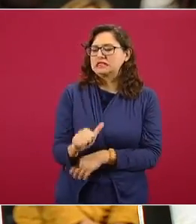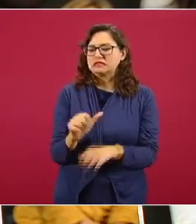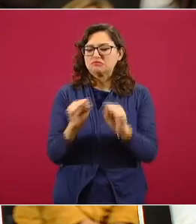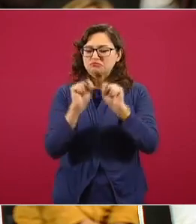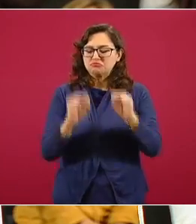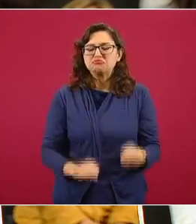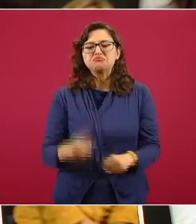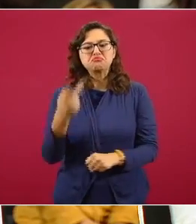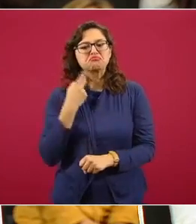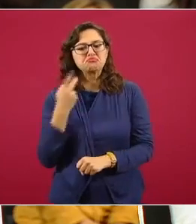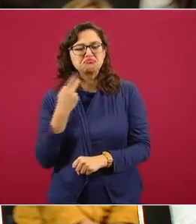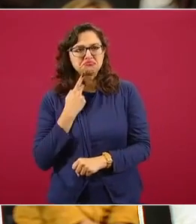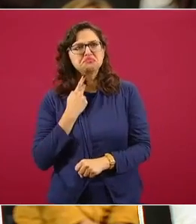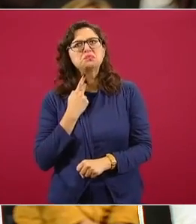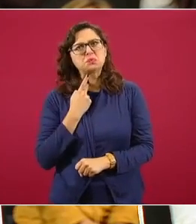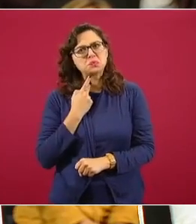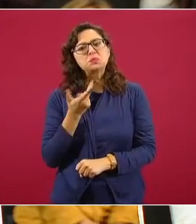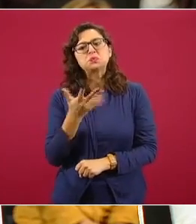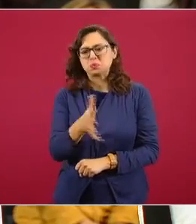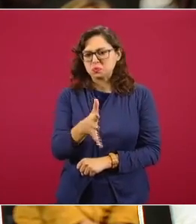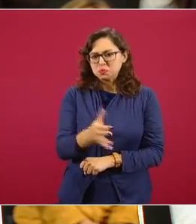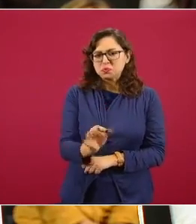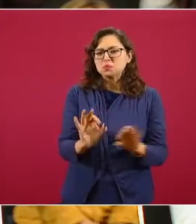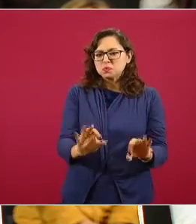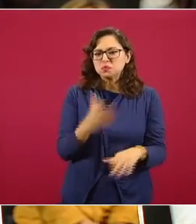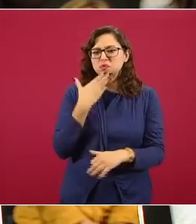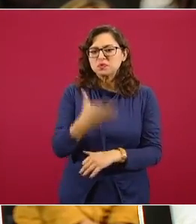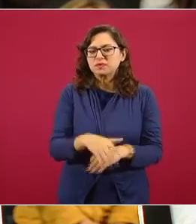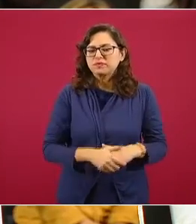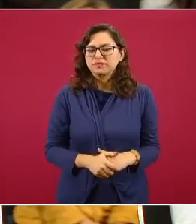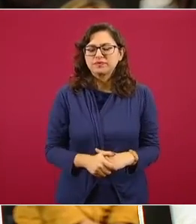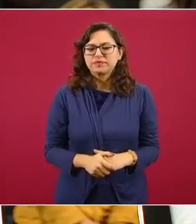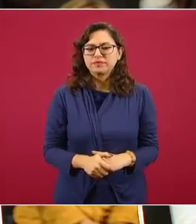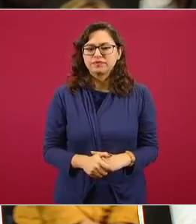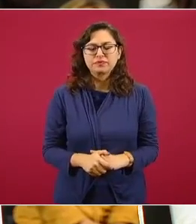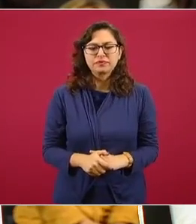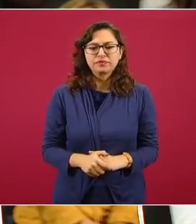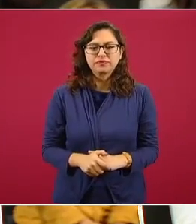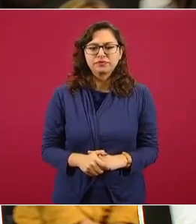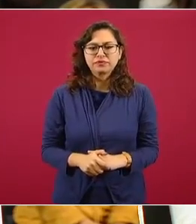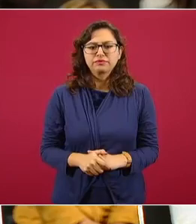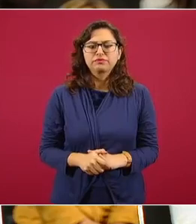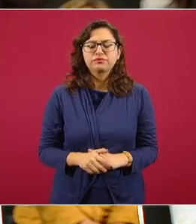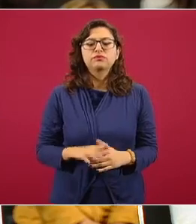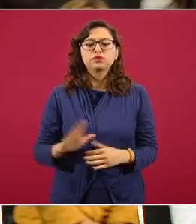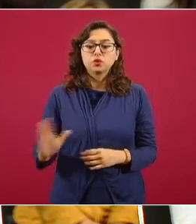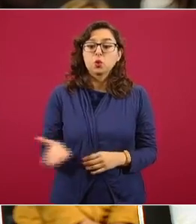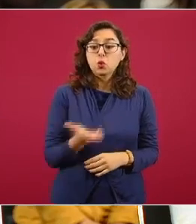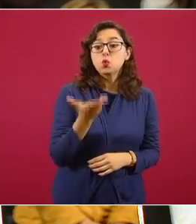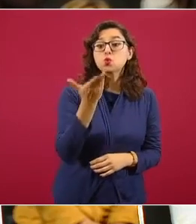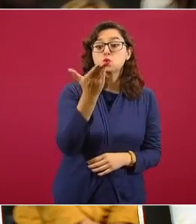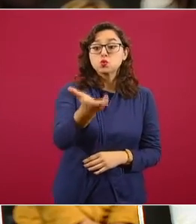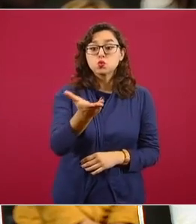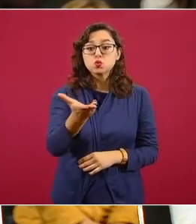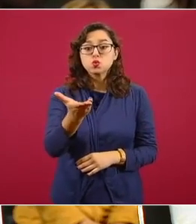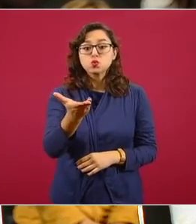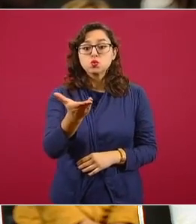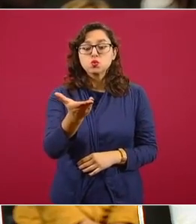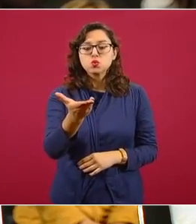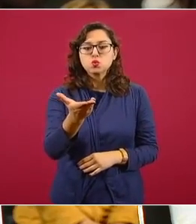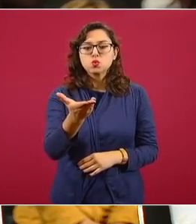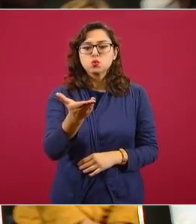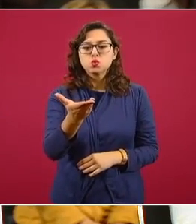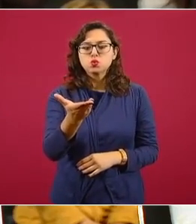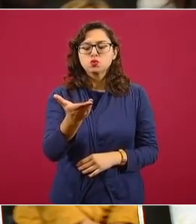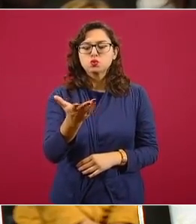en este mismo escenario que el gobierno preservará el sistema electoral y no se permitirá un solo voto al margen